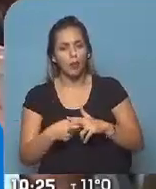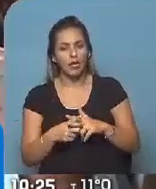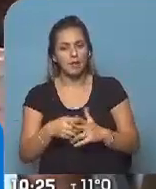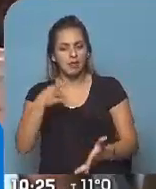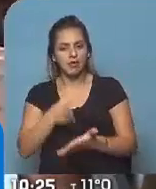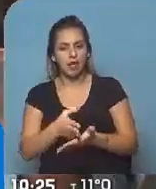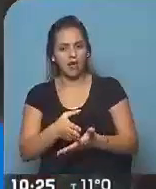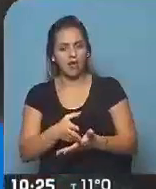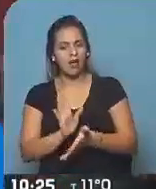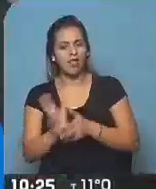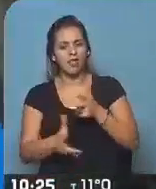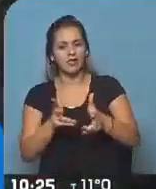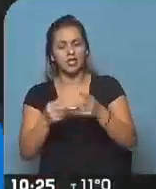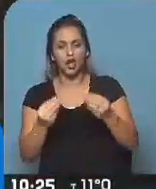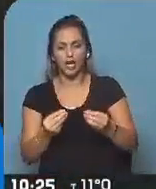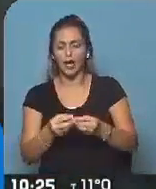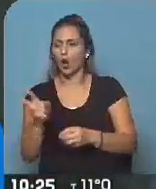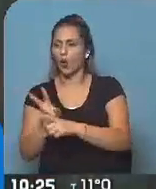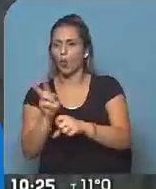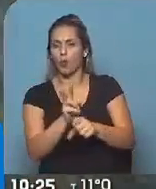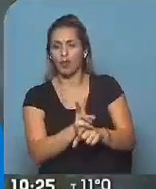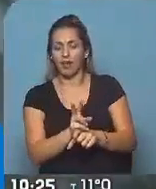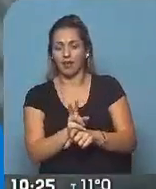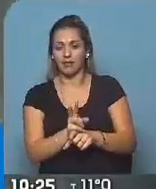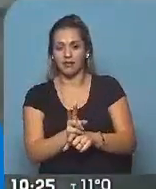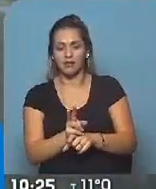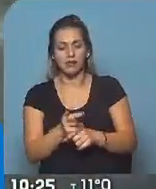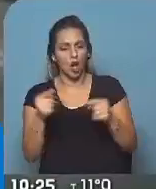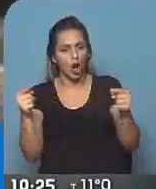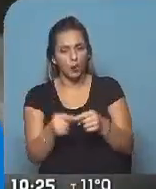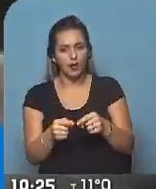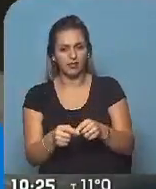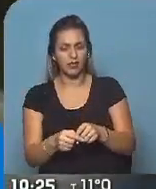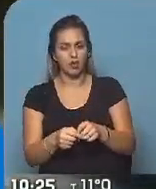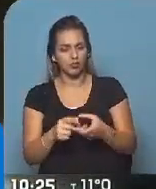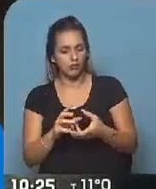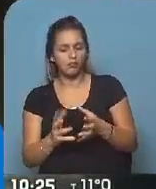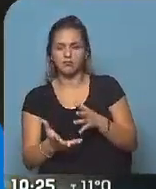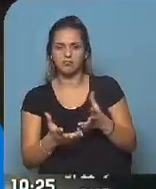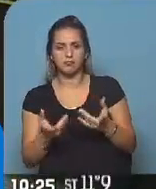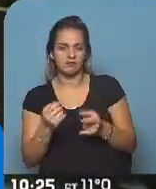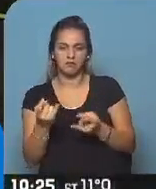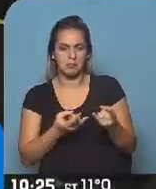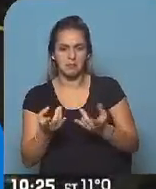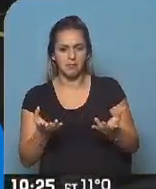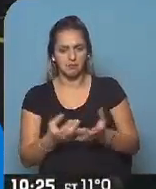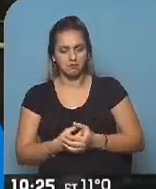el falso argumento de proteger objetivos estratégicos.